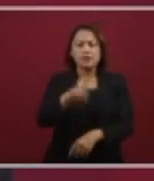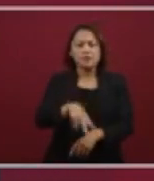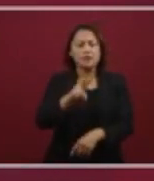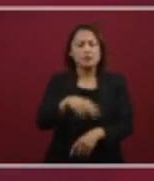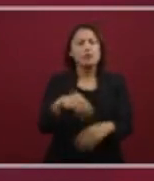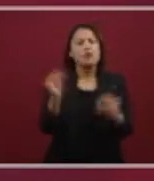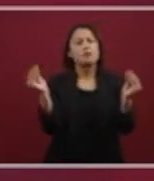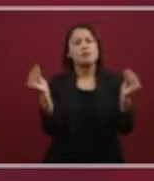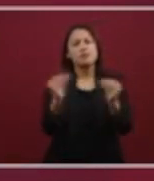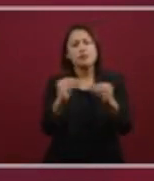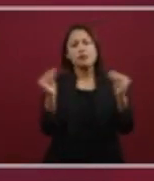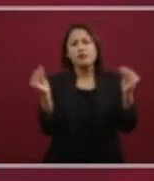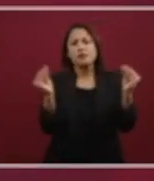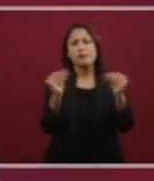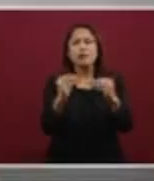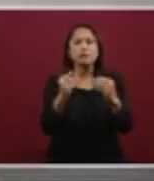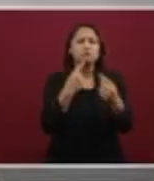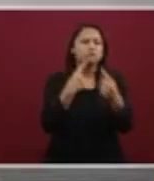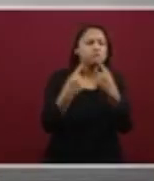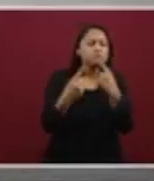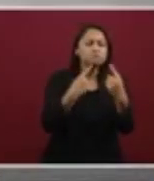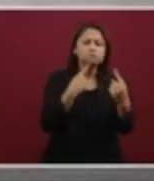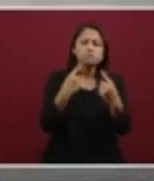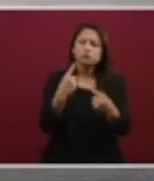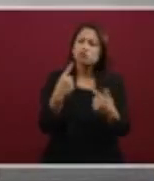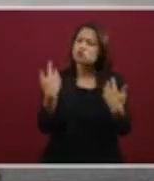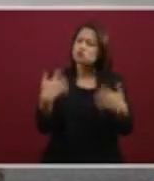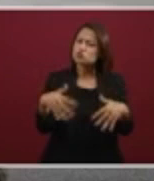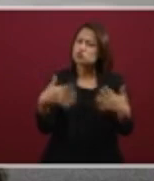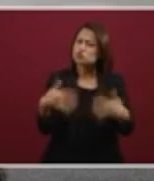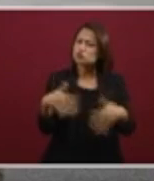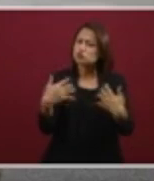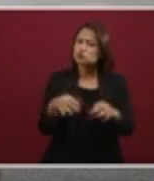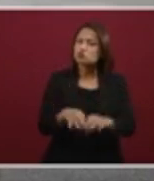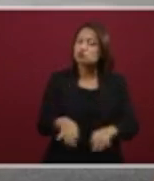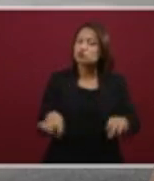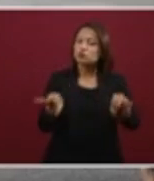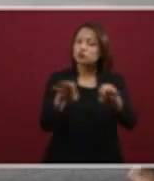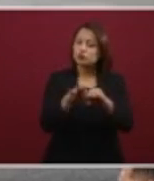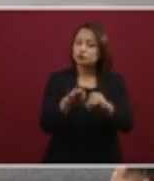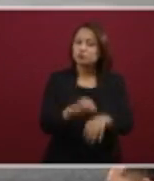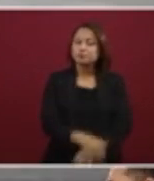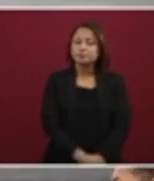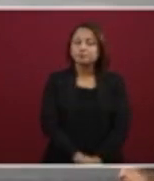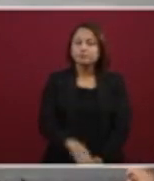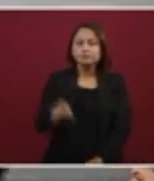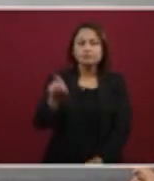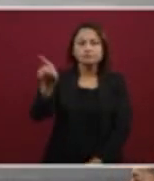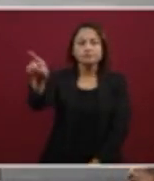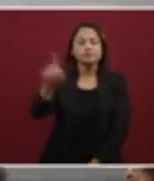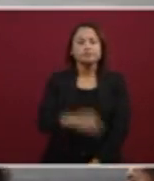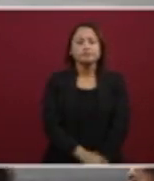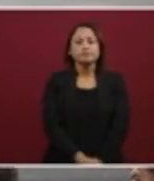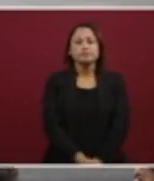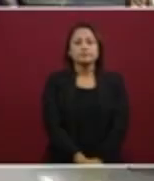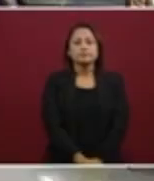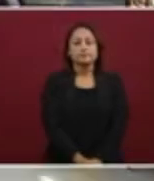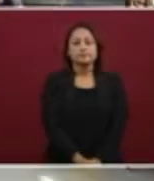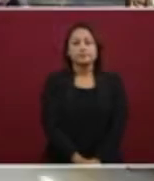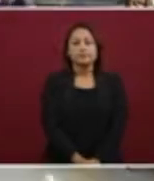que se está llevando a cabo. A ver, pero con él, primero.